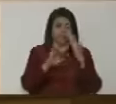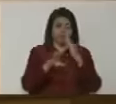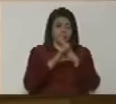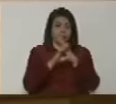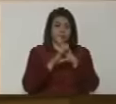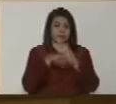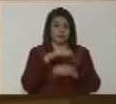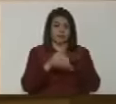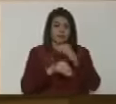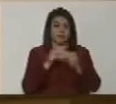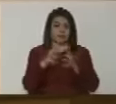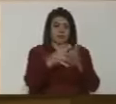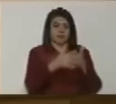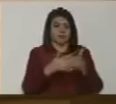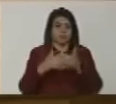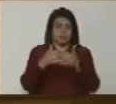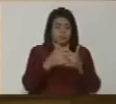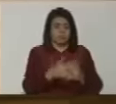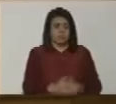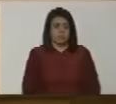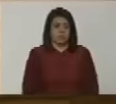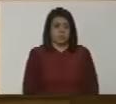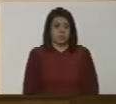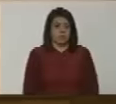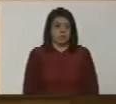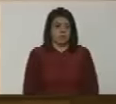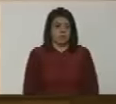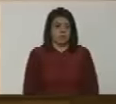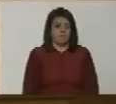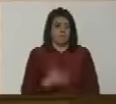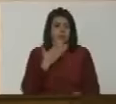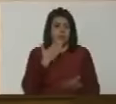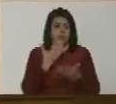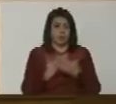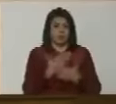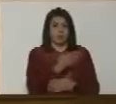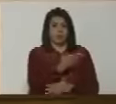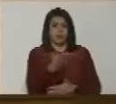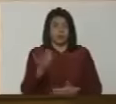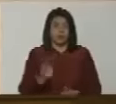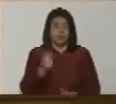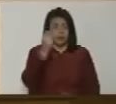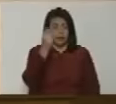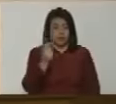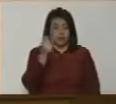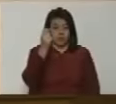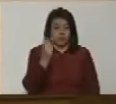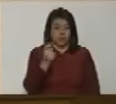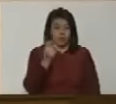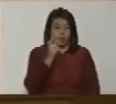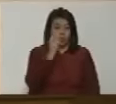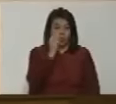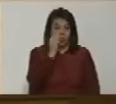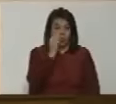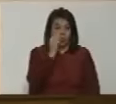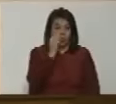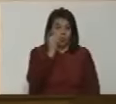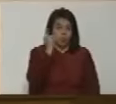bloqueo imperialista. Agradecer a ustedes, diputadas y